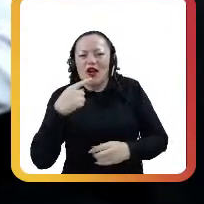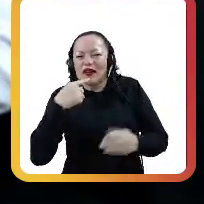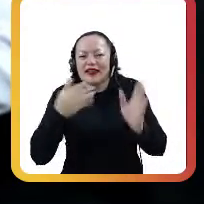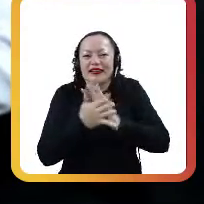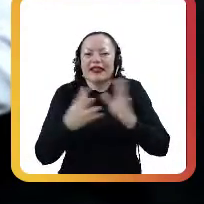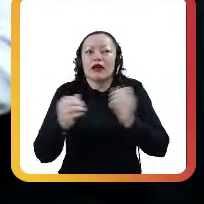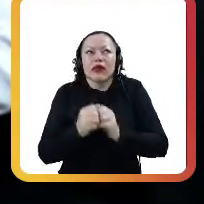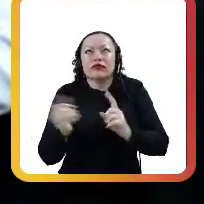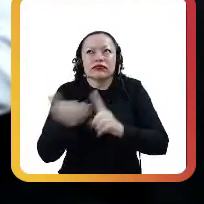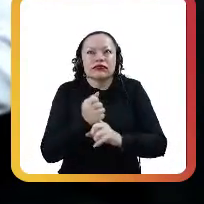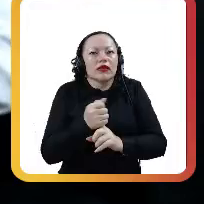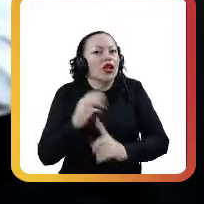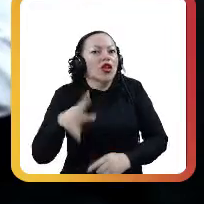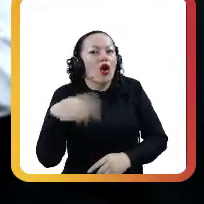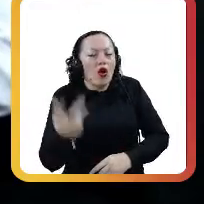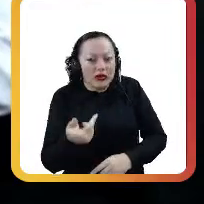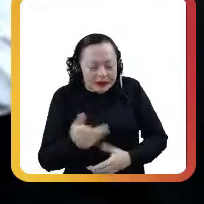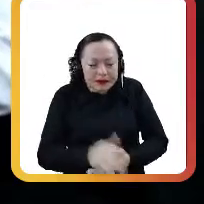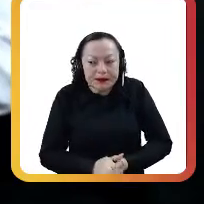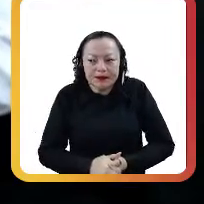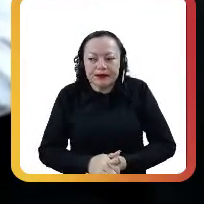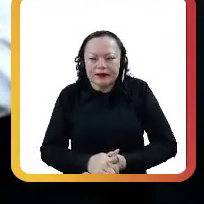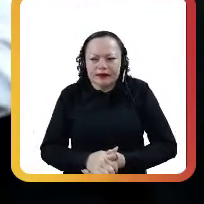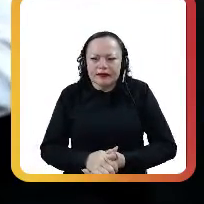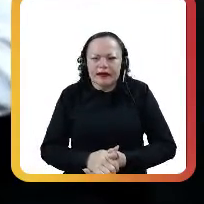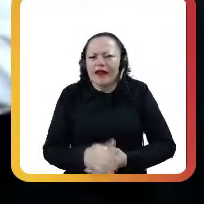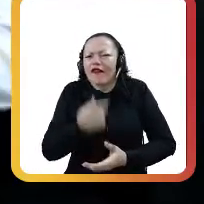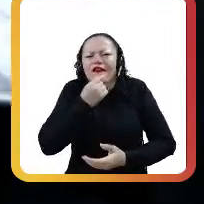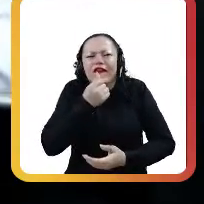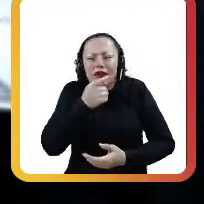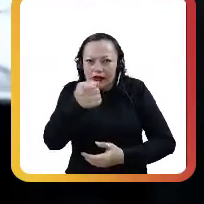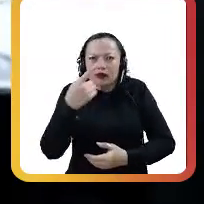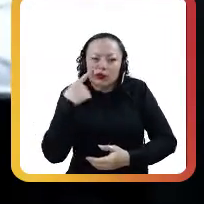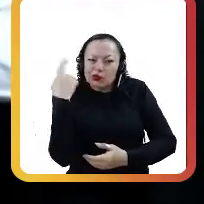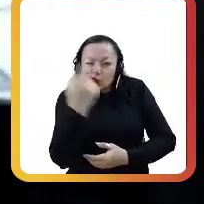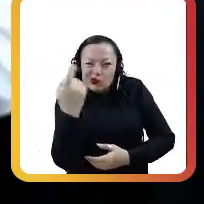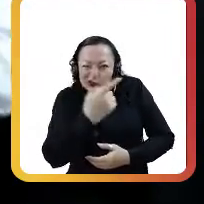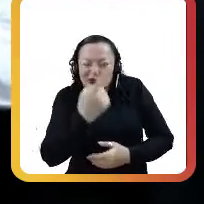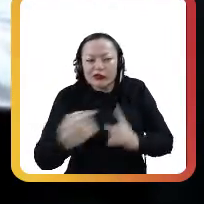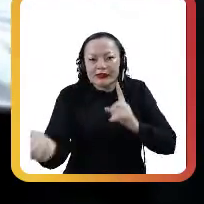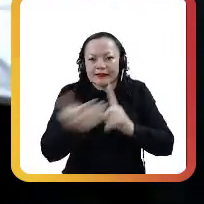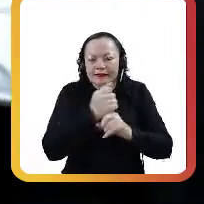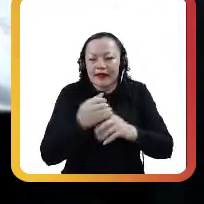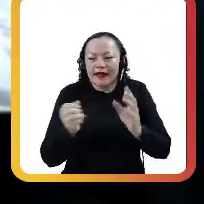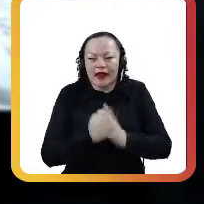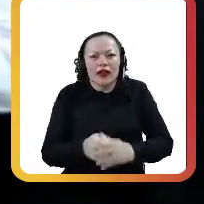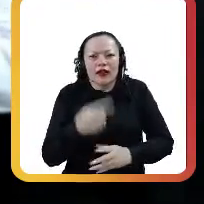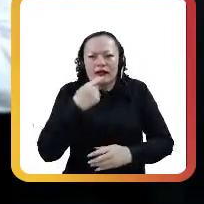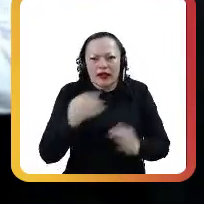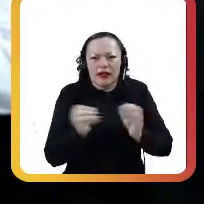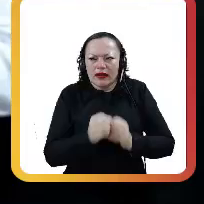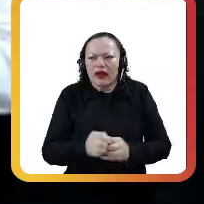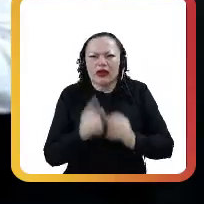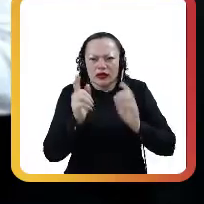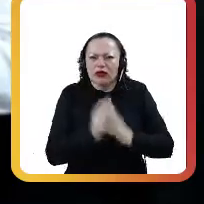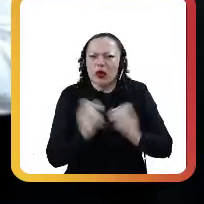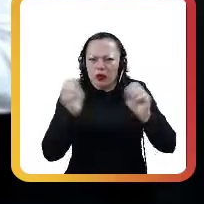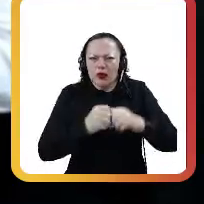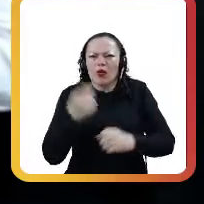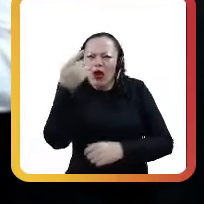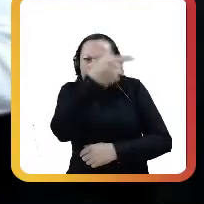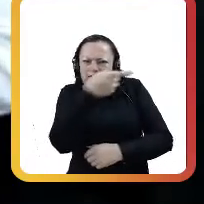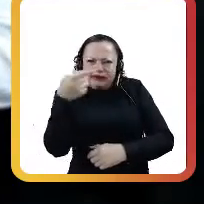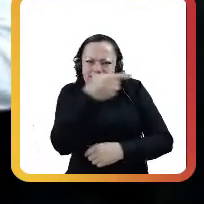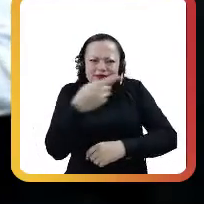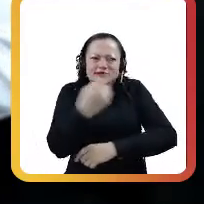nos encuentra así de facilito. Búsquenos en ni siquiera tiene que llegar a Facebook, en Google nos encuentra, busque Canal